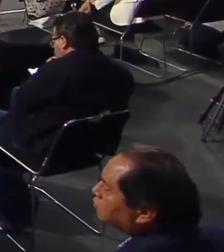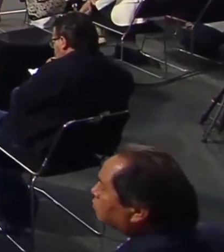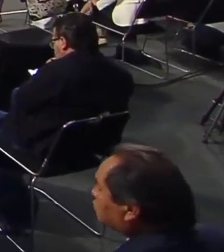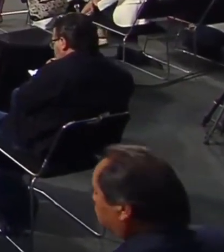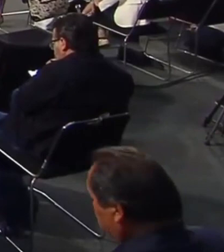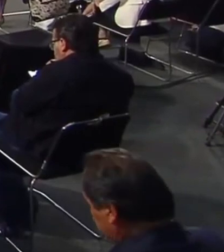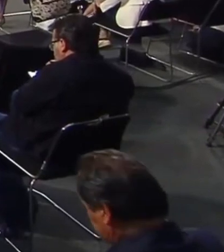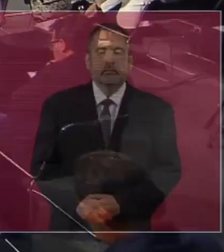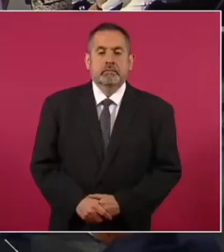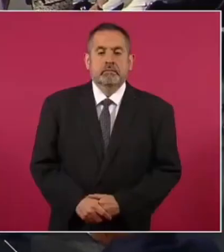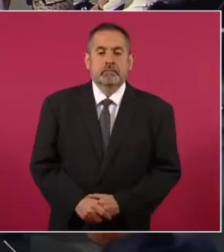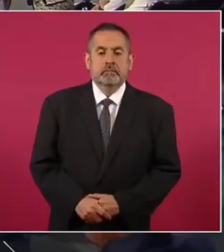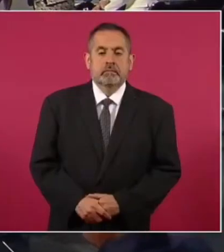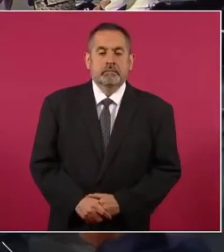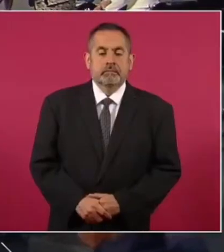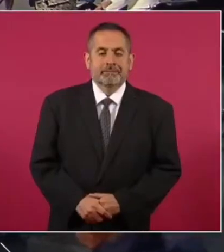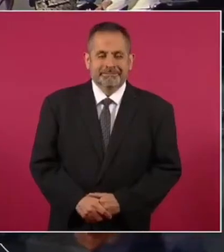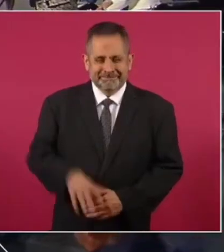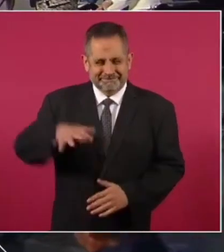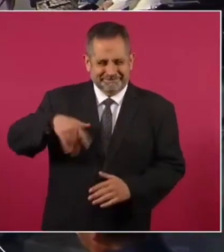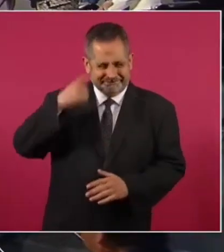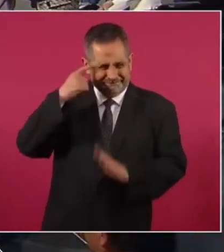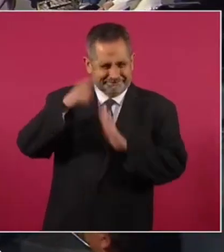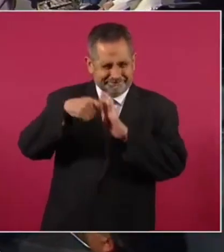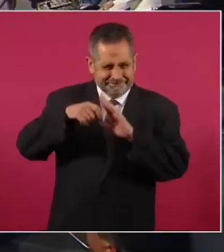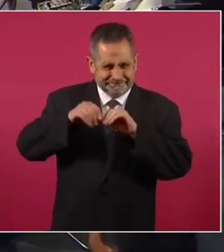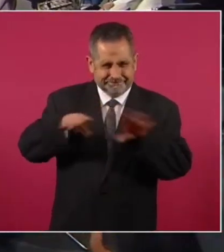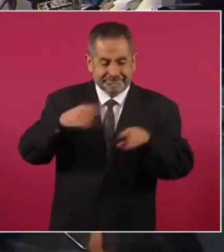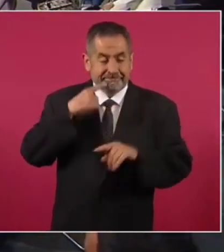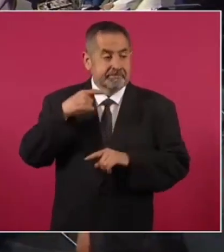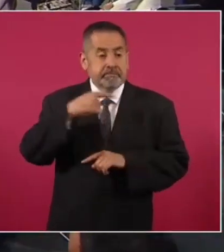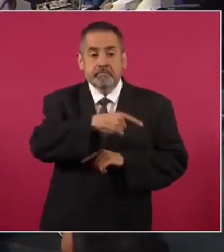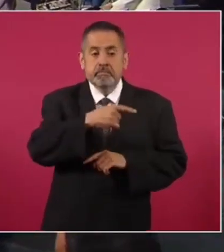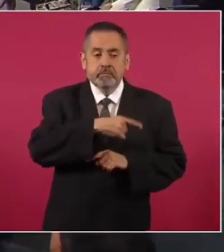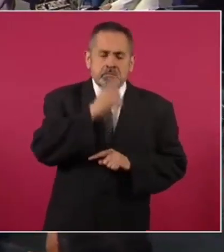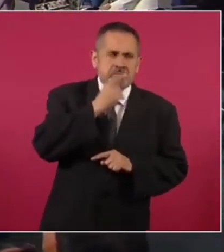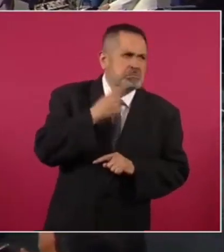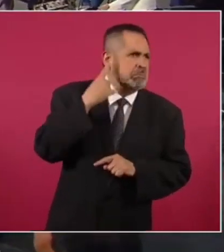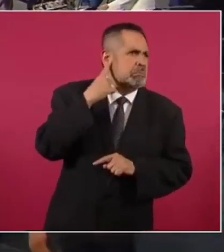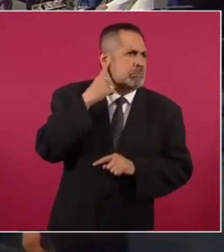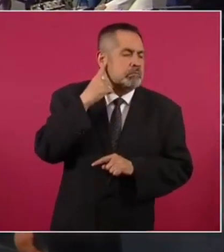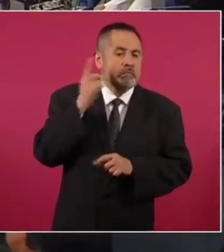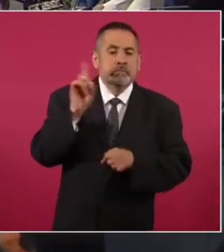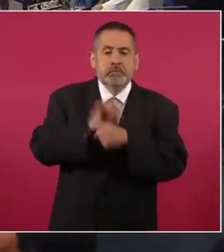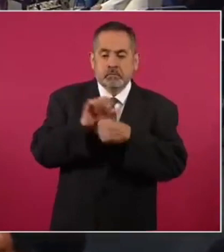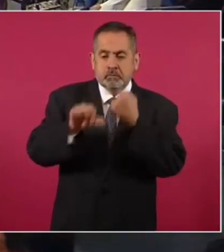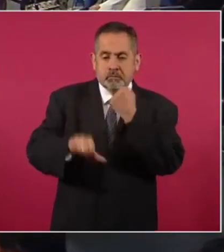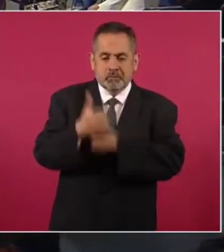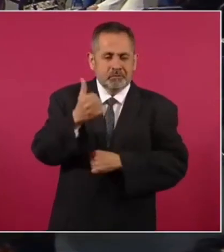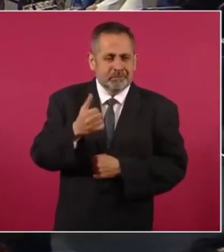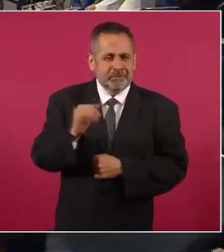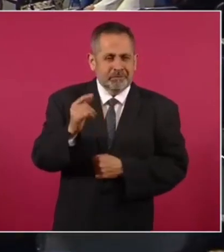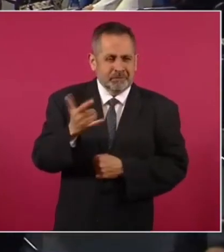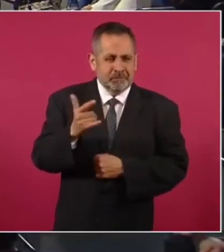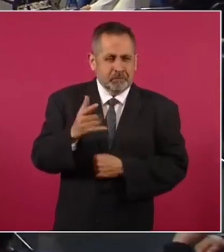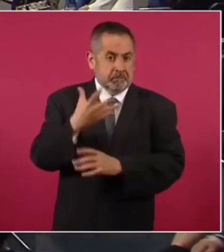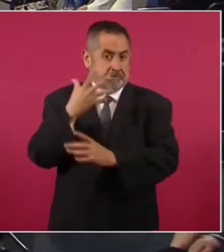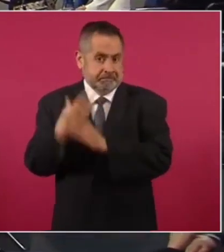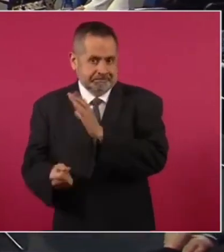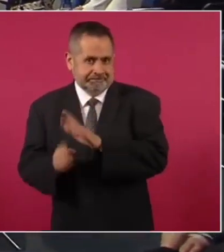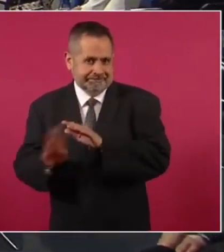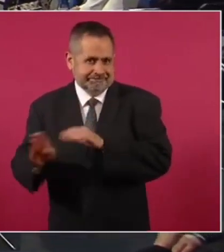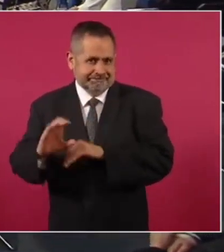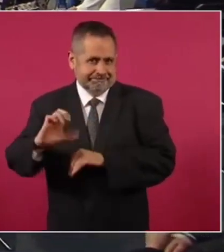expolicías escuchaban lo que había pasado la fuga el 11 de julio, pues se había aparecido sin sonido. 3